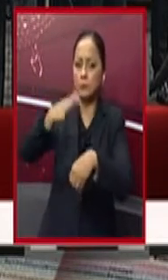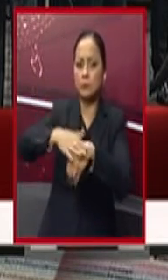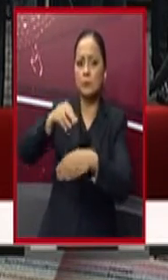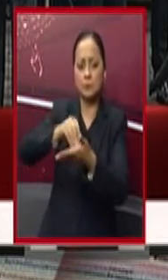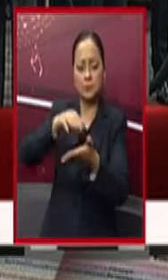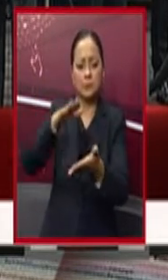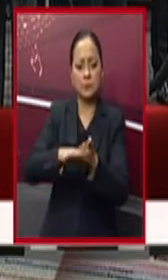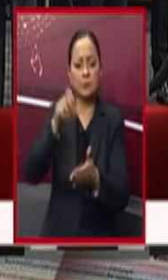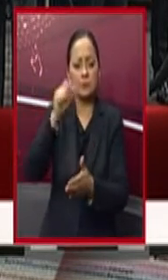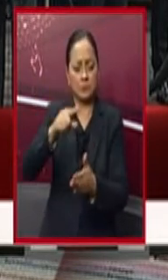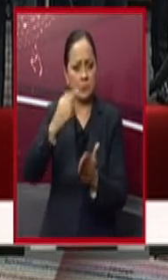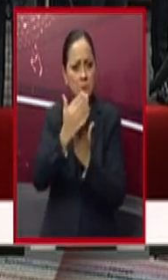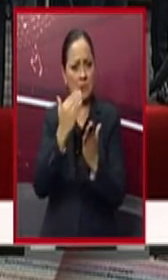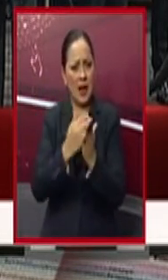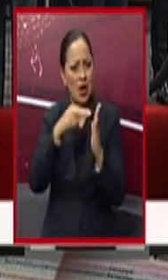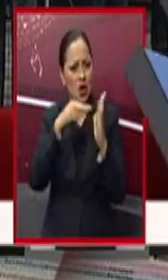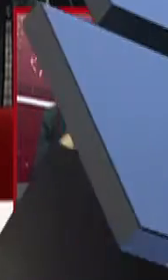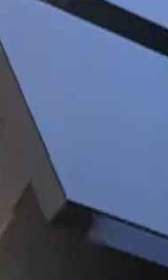establece nuestro marco normativo.